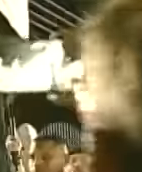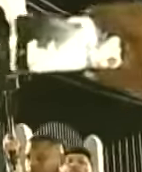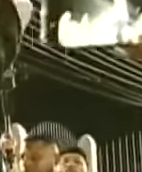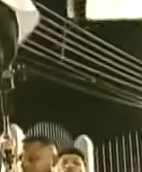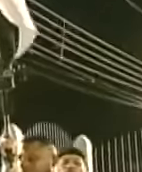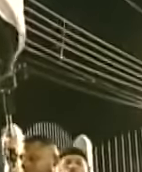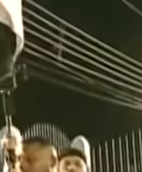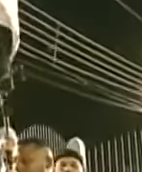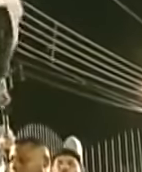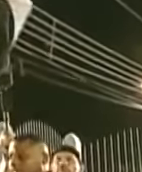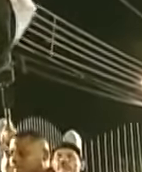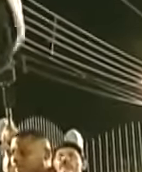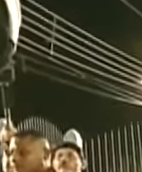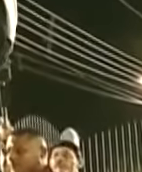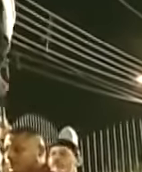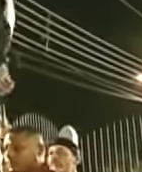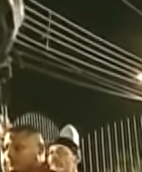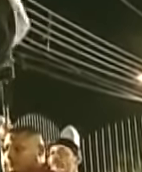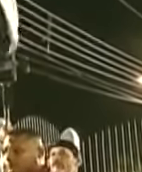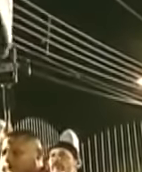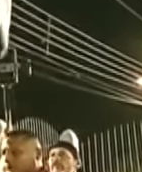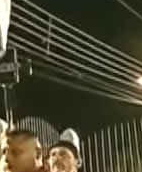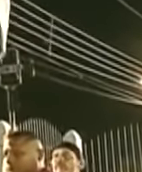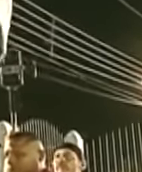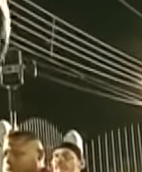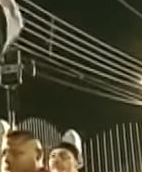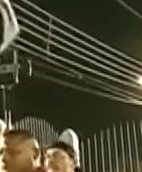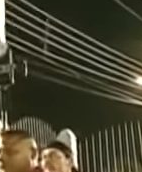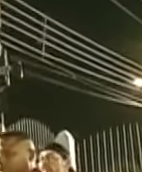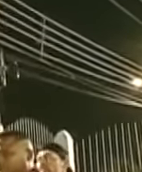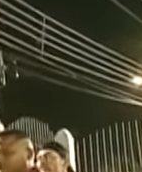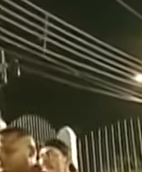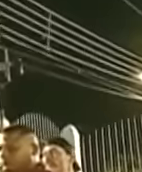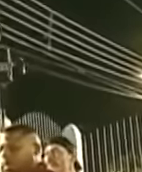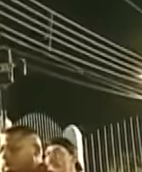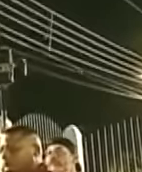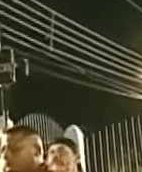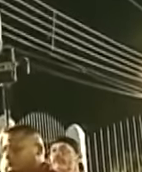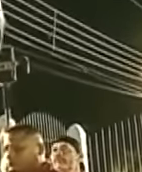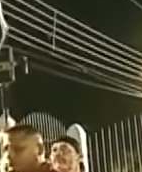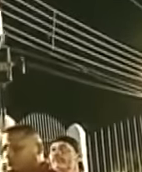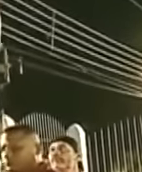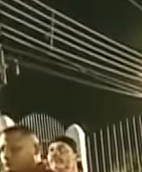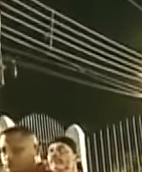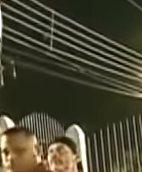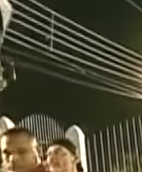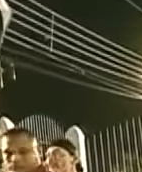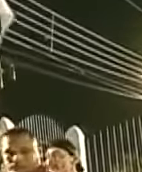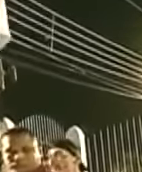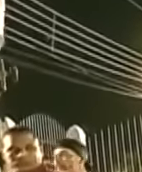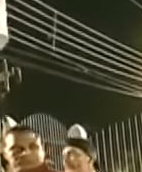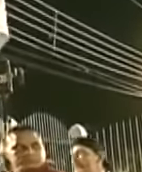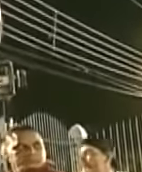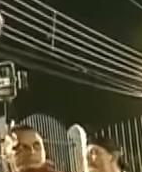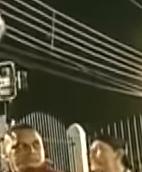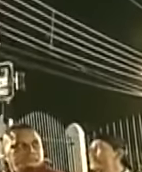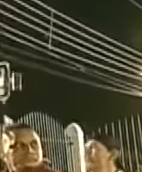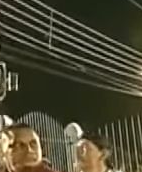día bastante movido en la isla de Margarita, en el primer punto en Juan Griego, en el